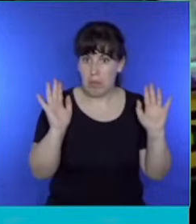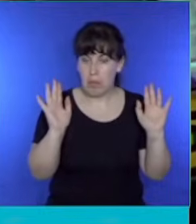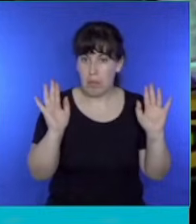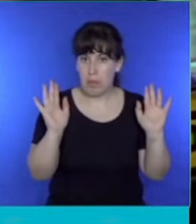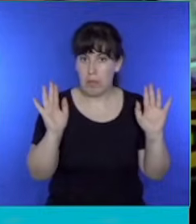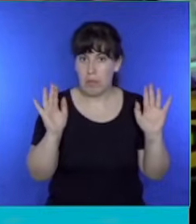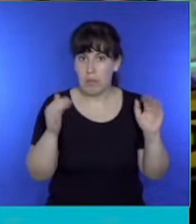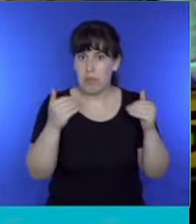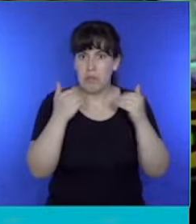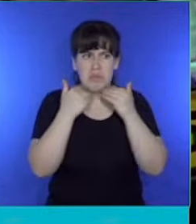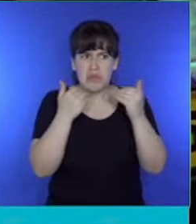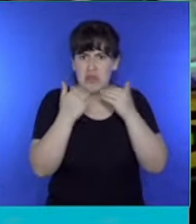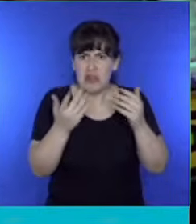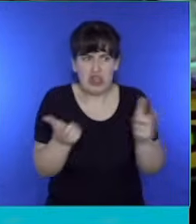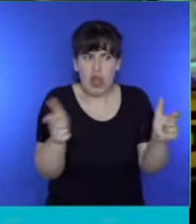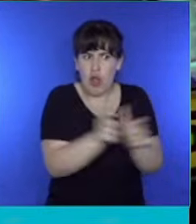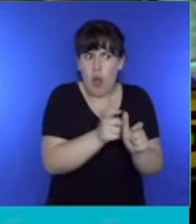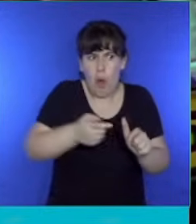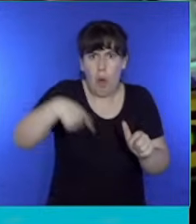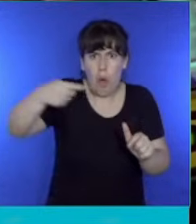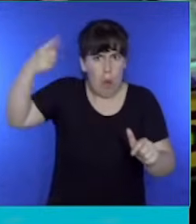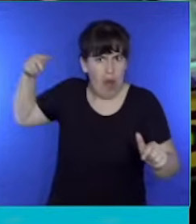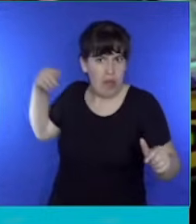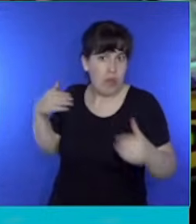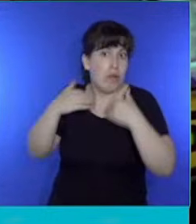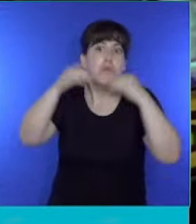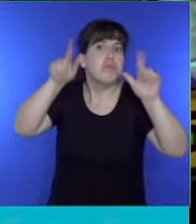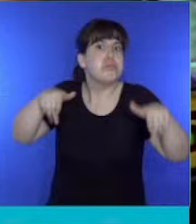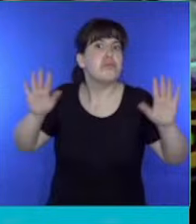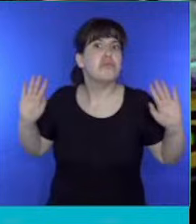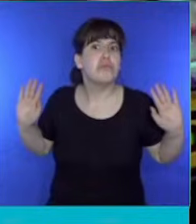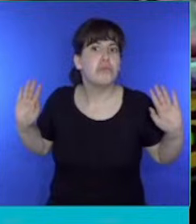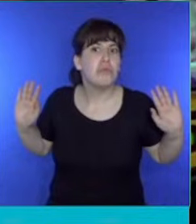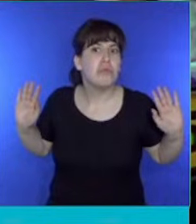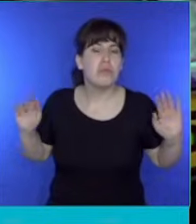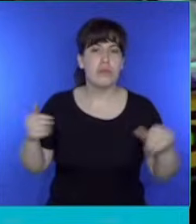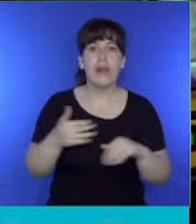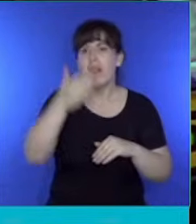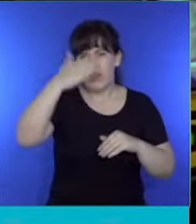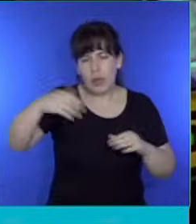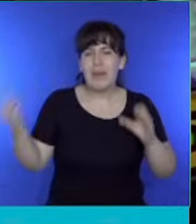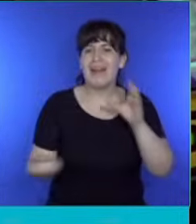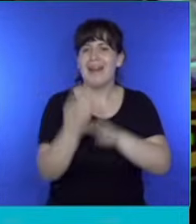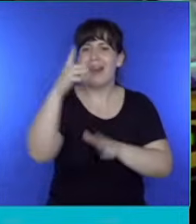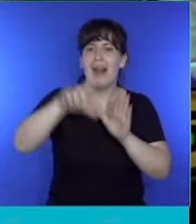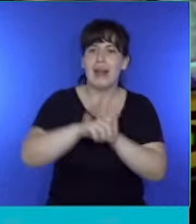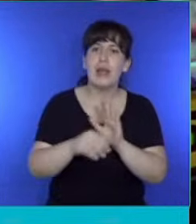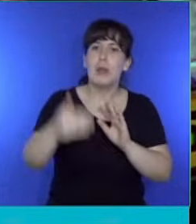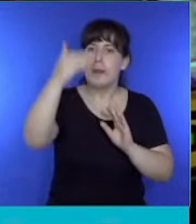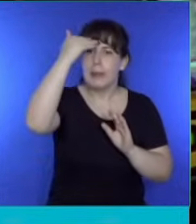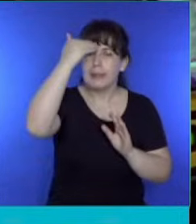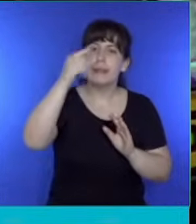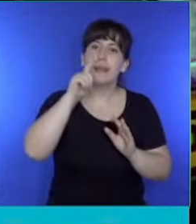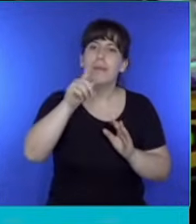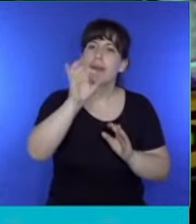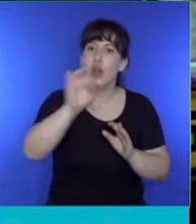No sabemos cuándo se constituyó la Cámara en comisión. Después sale la famosa 15.008 con un